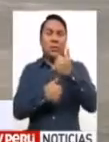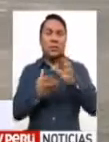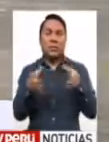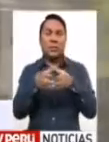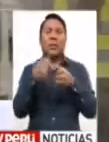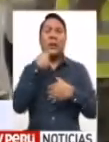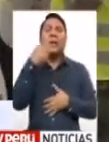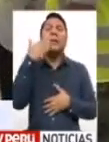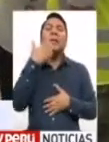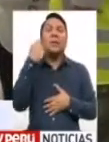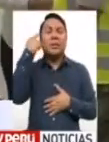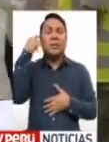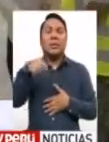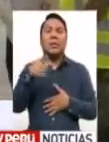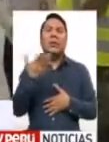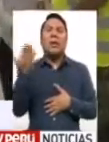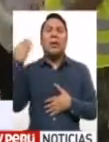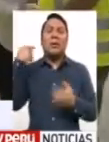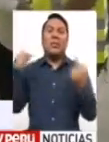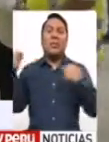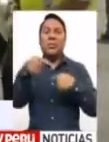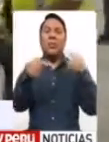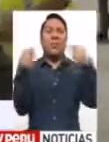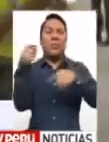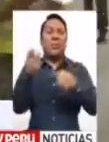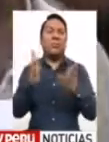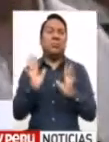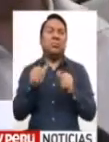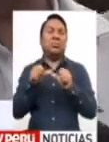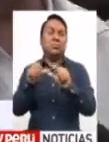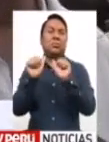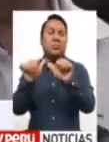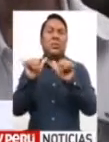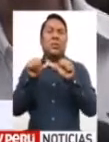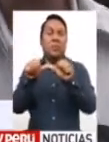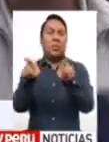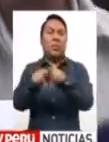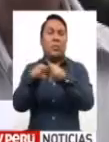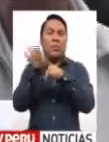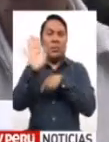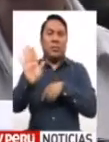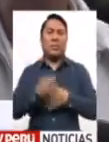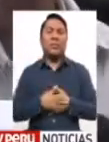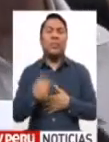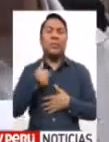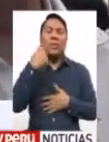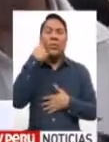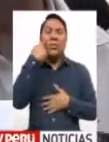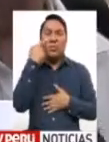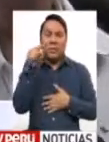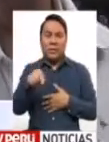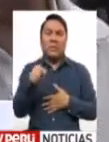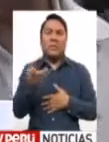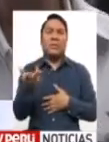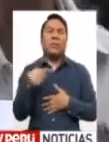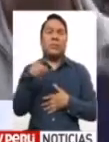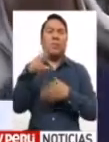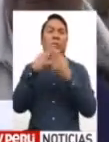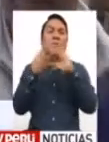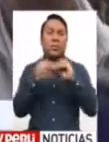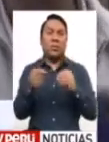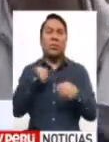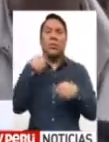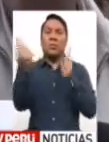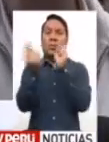sobre que empezó un pedido de prisión emanado del ministerio público yo no conozco ese caso pero he hablado con el